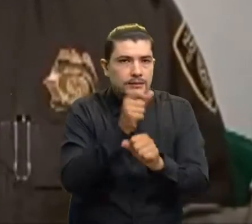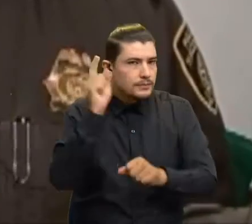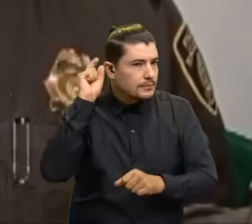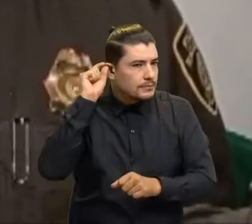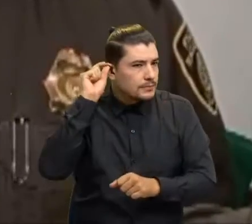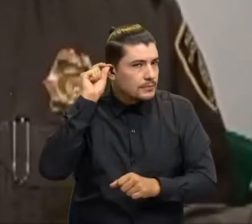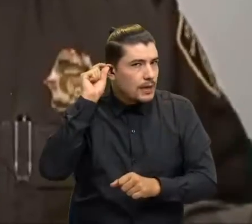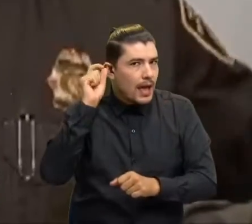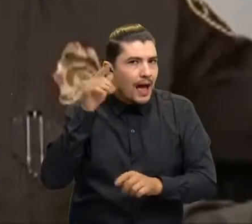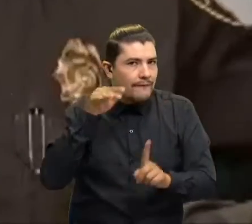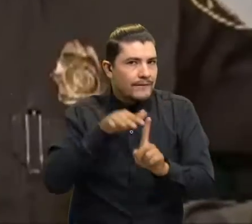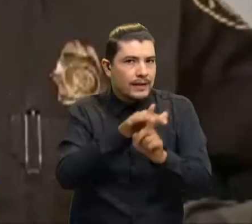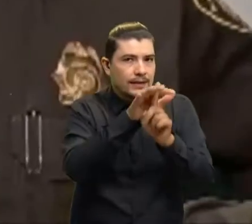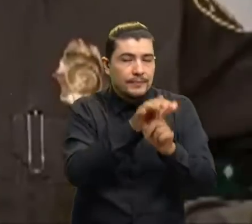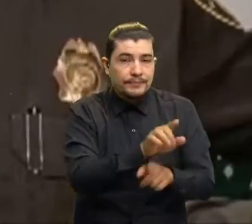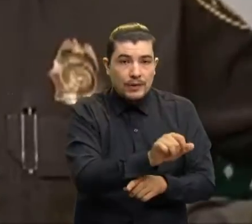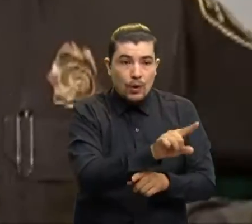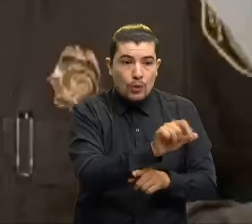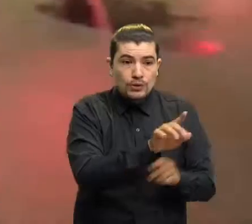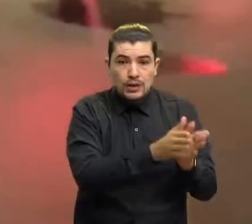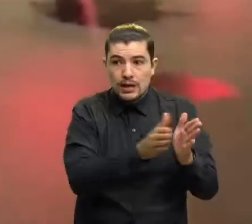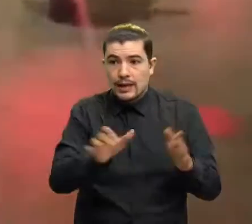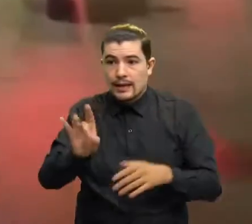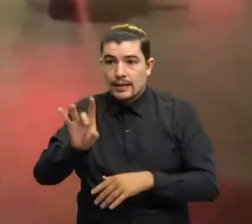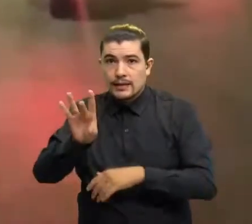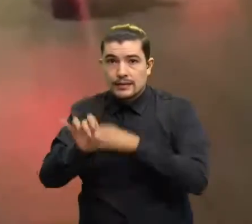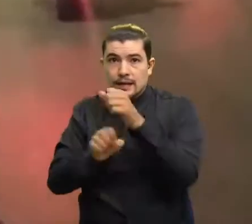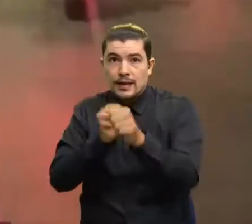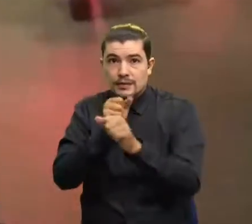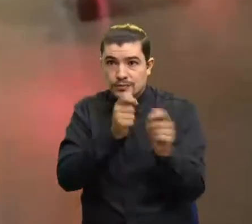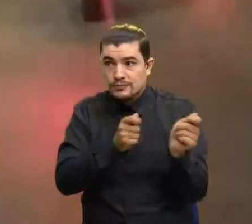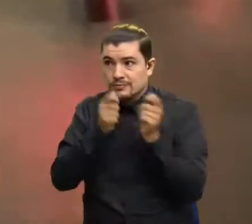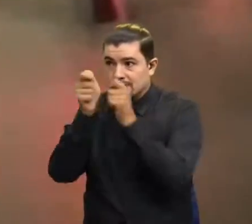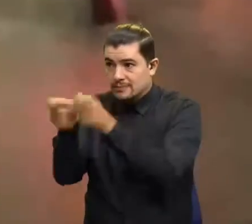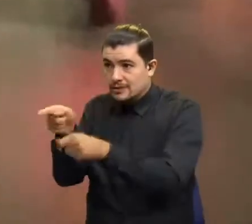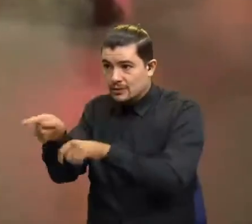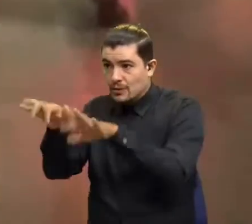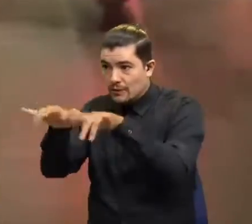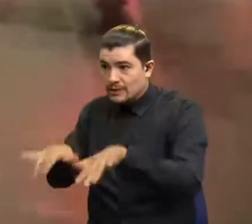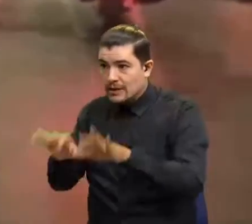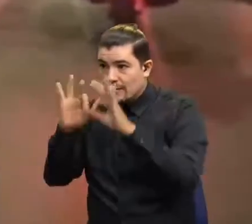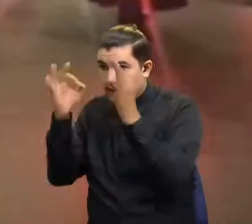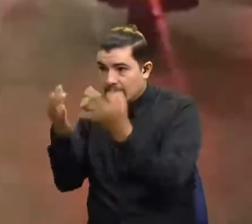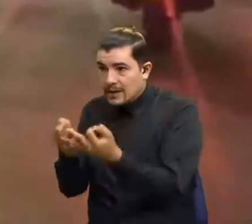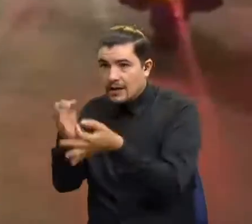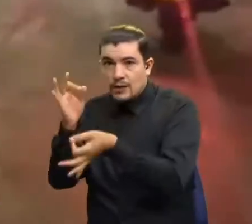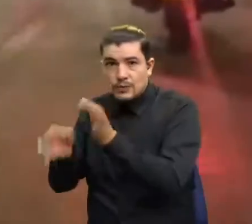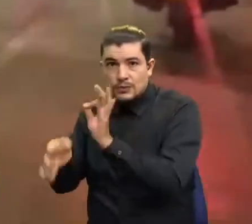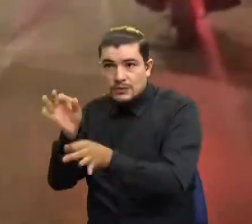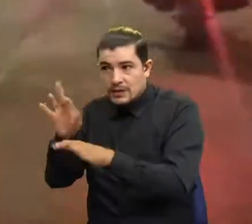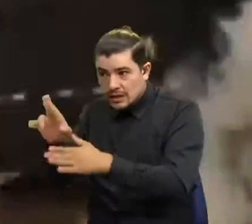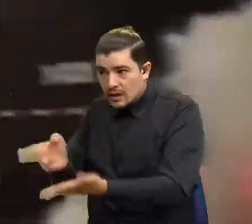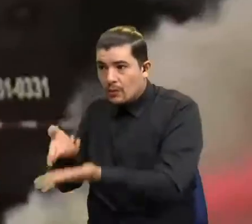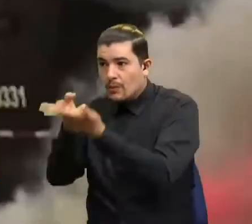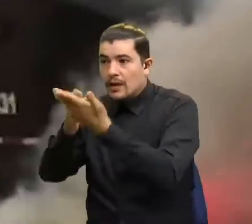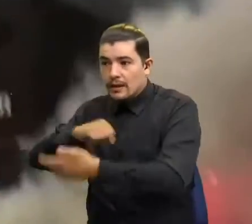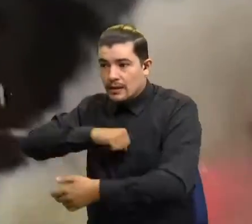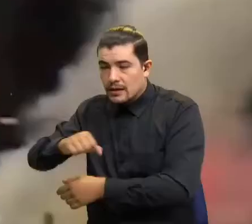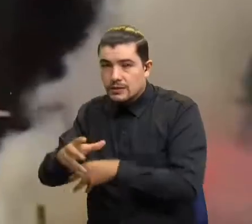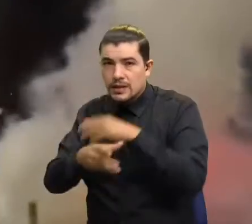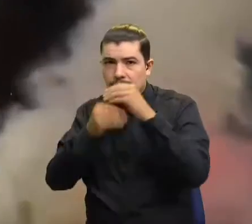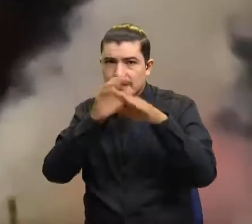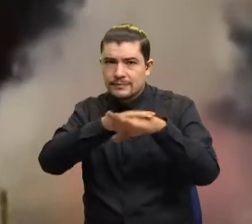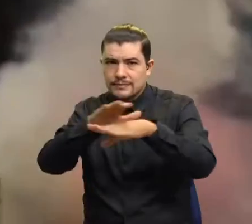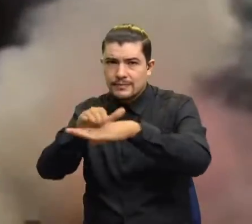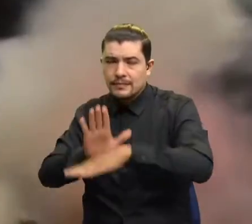entre edades de 11 a 15 años, fueron trasladados a nuestras comisarías de familia para el restablecimiento de sus derechos, haciendo un llamado a los padres de familia al